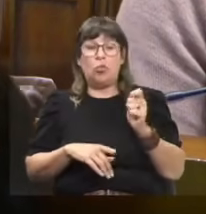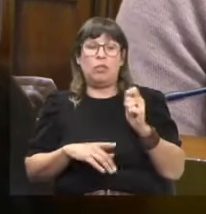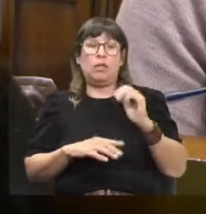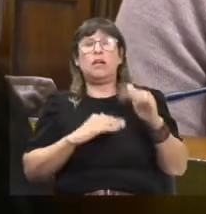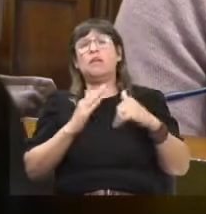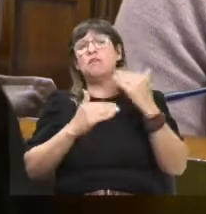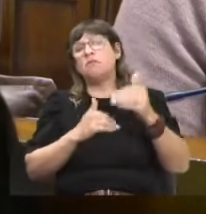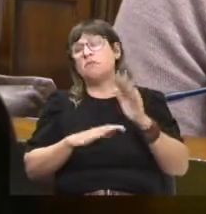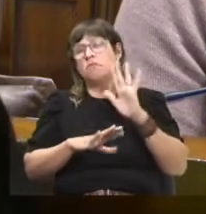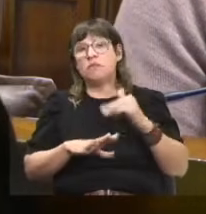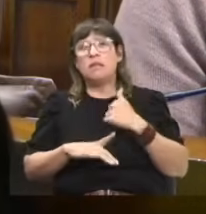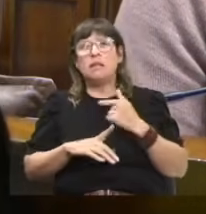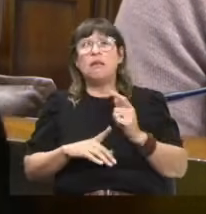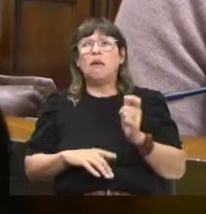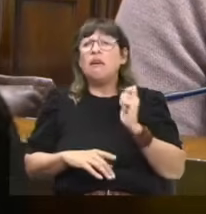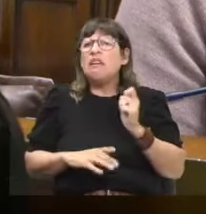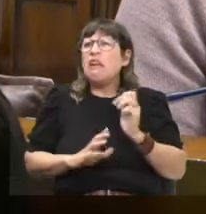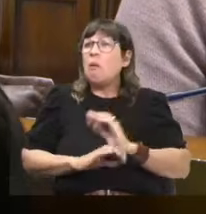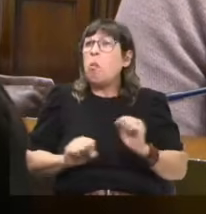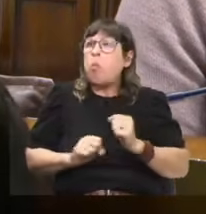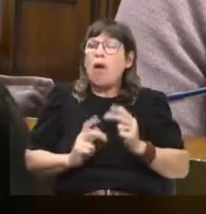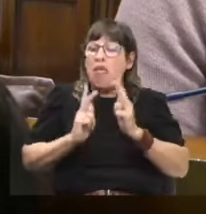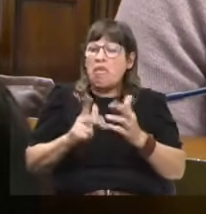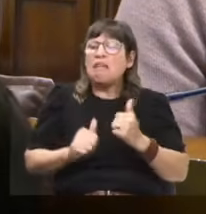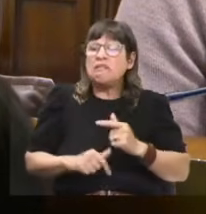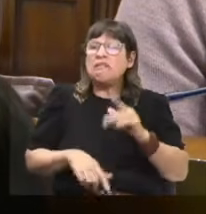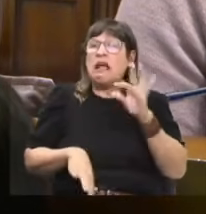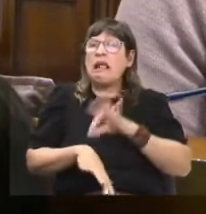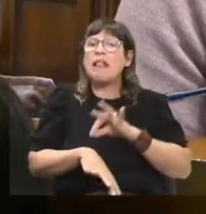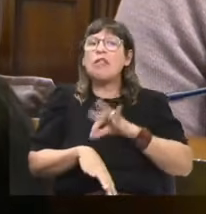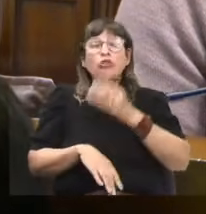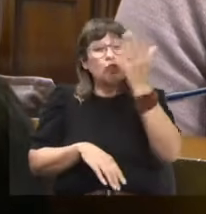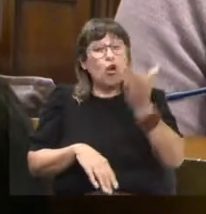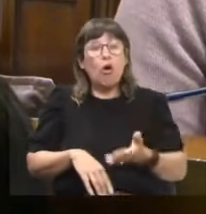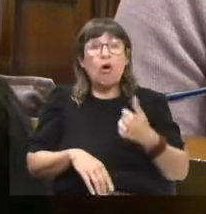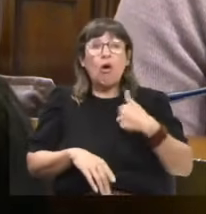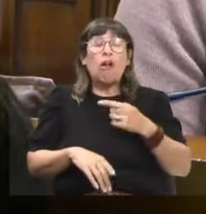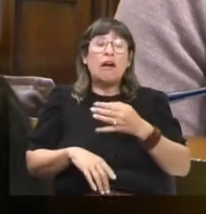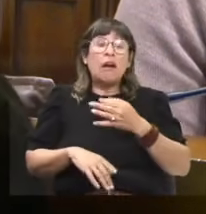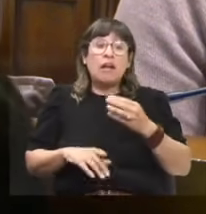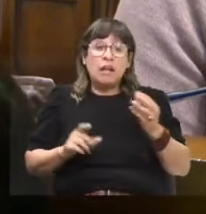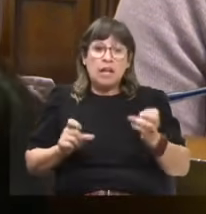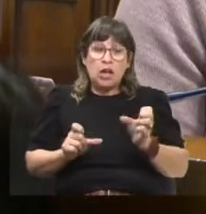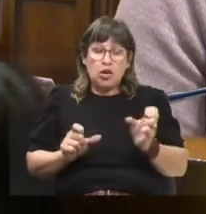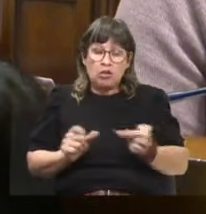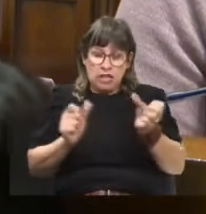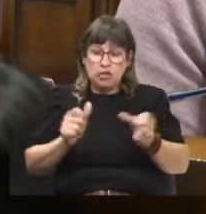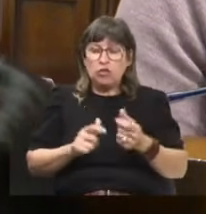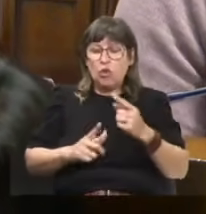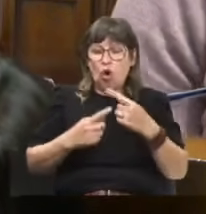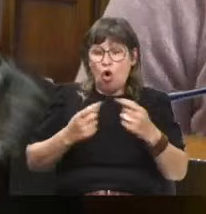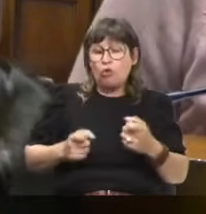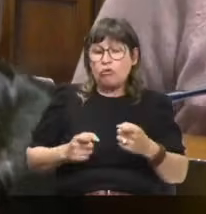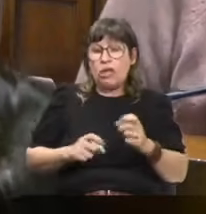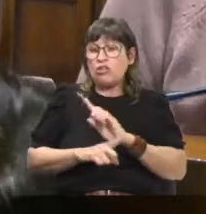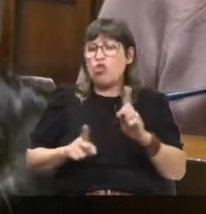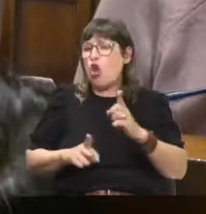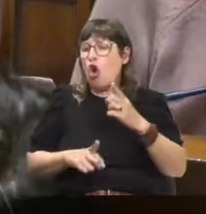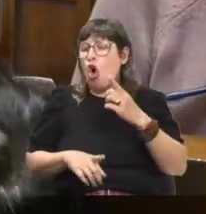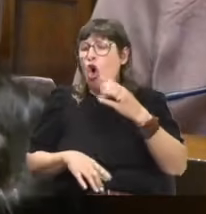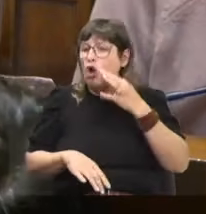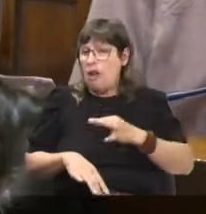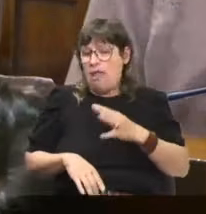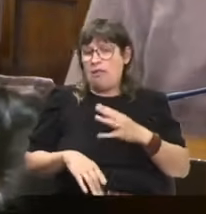decir que el doctor Danza actuó de manera deshonesta cuando desde el principio no